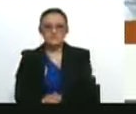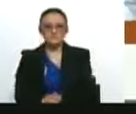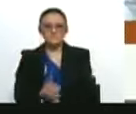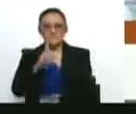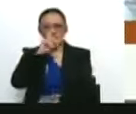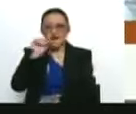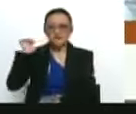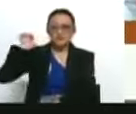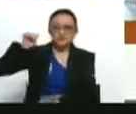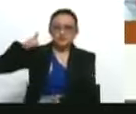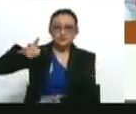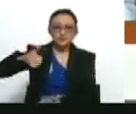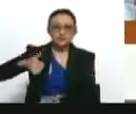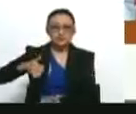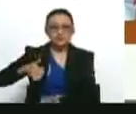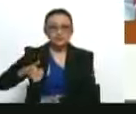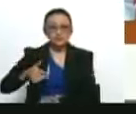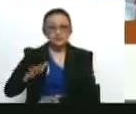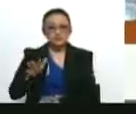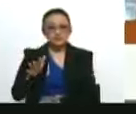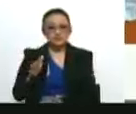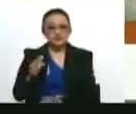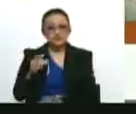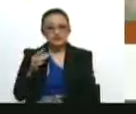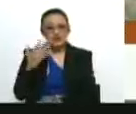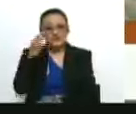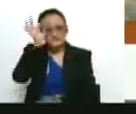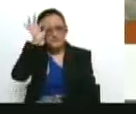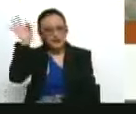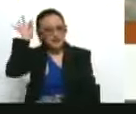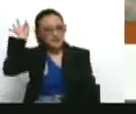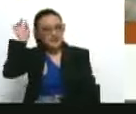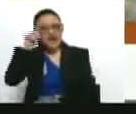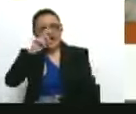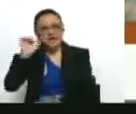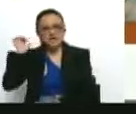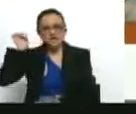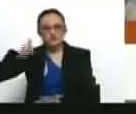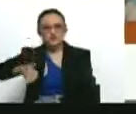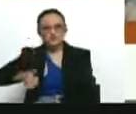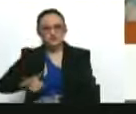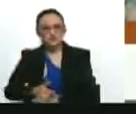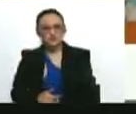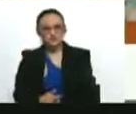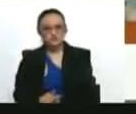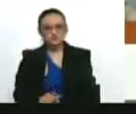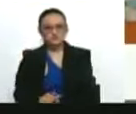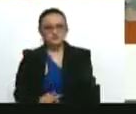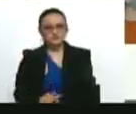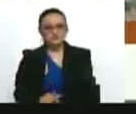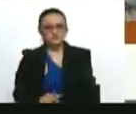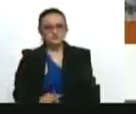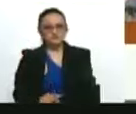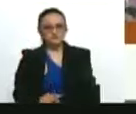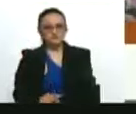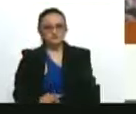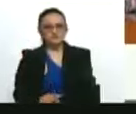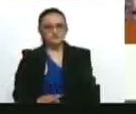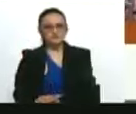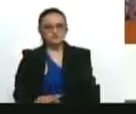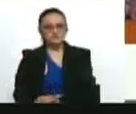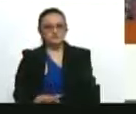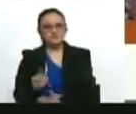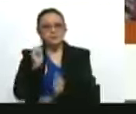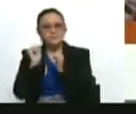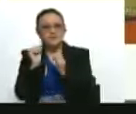años con un genocidio en Palestina, años con un genocidio en Palestina,